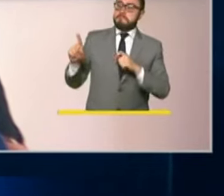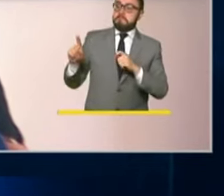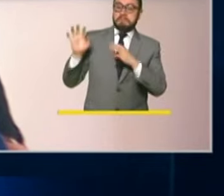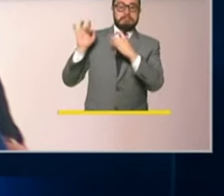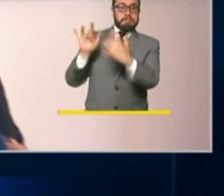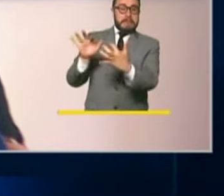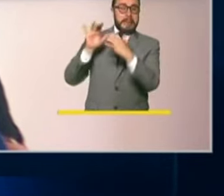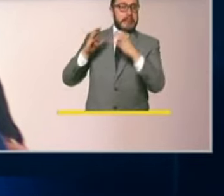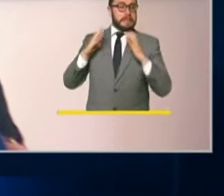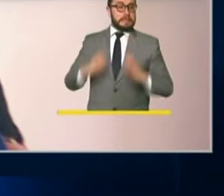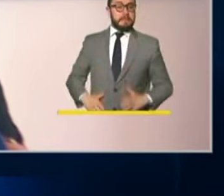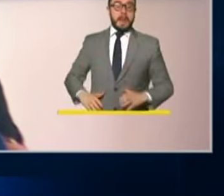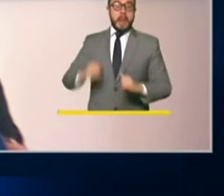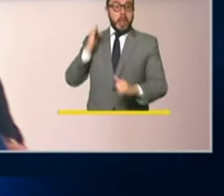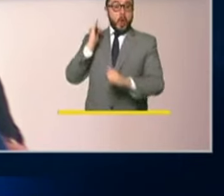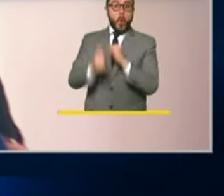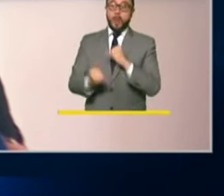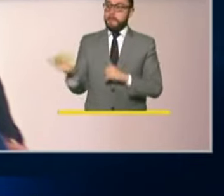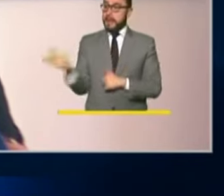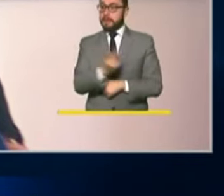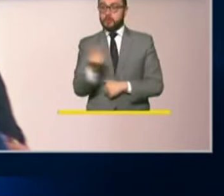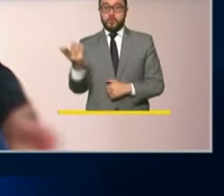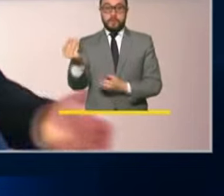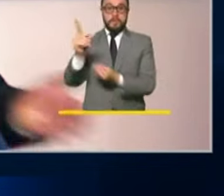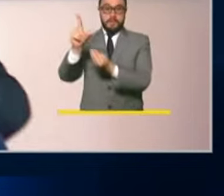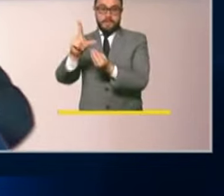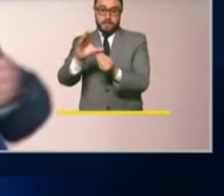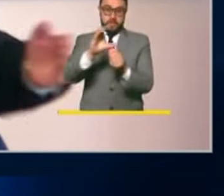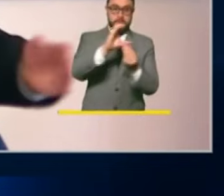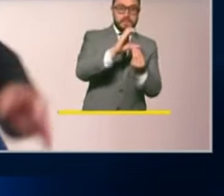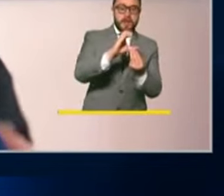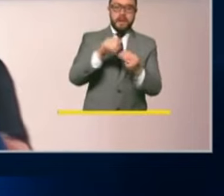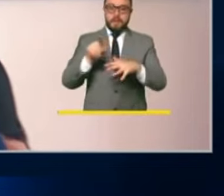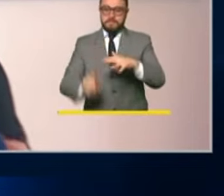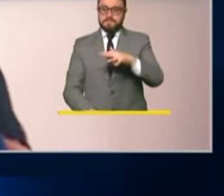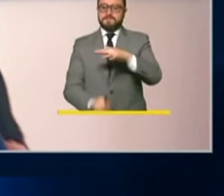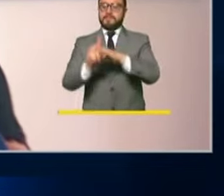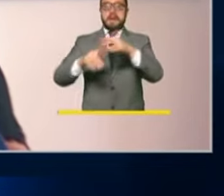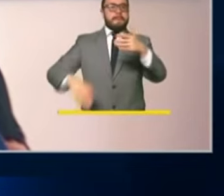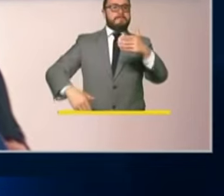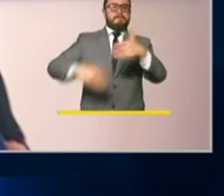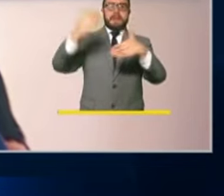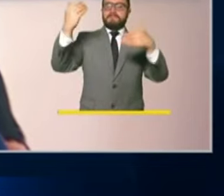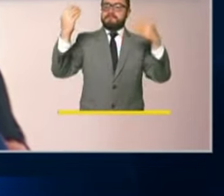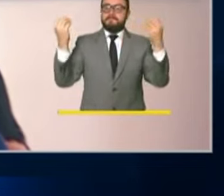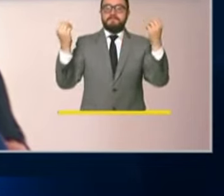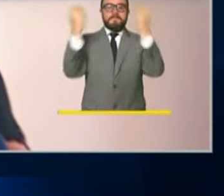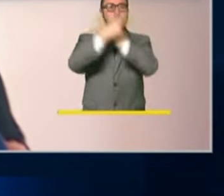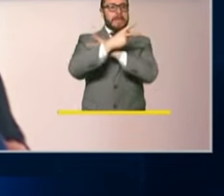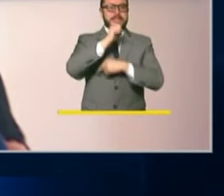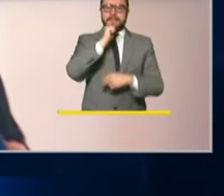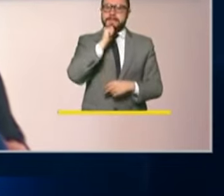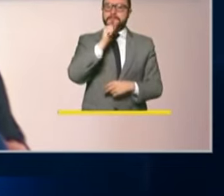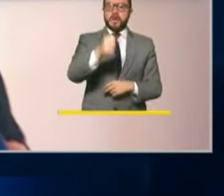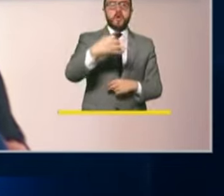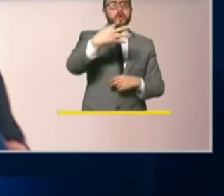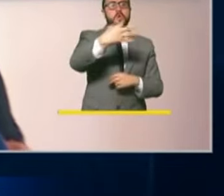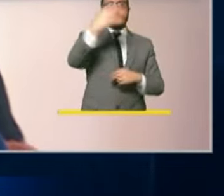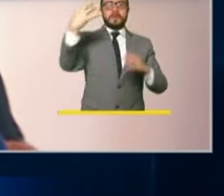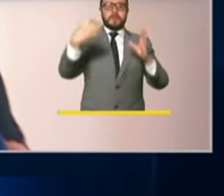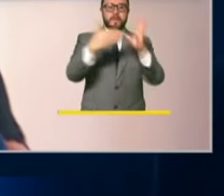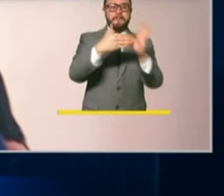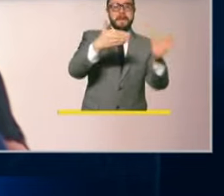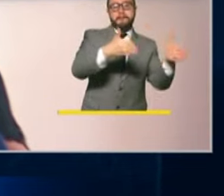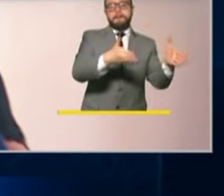coronavirus, COVID-19. Dijo también que proponía, en este caso para pagar esa deuda de 50